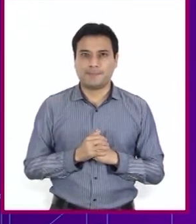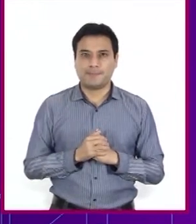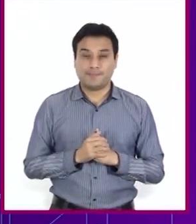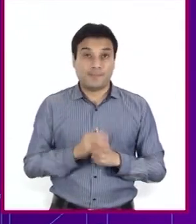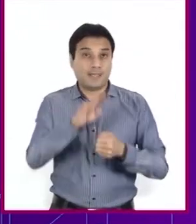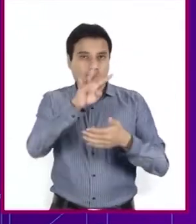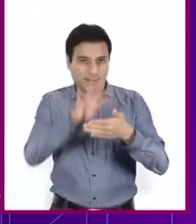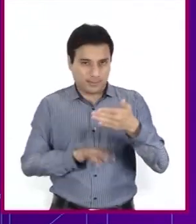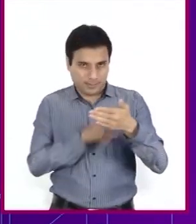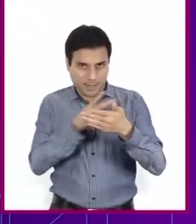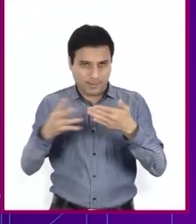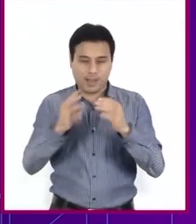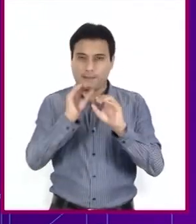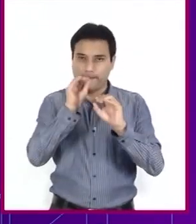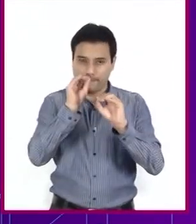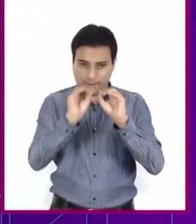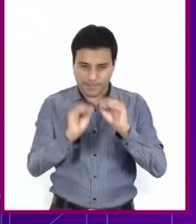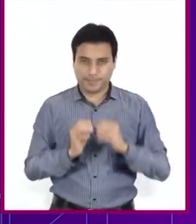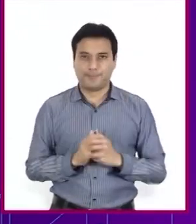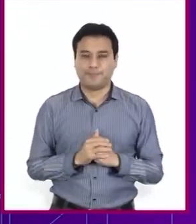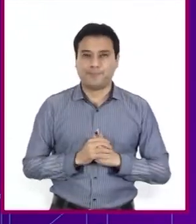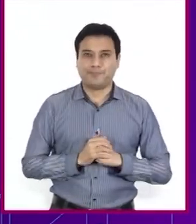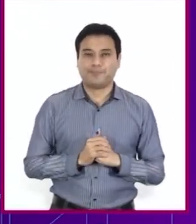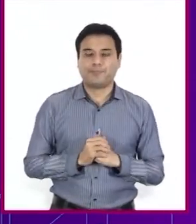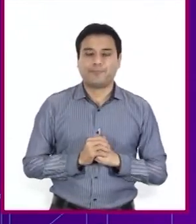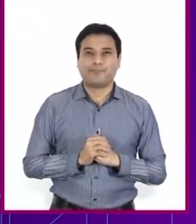tabla que representa la sucesión.